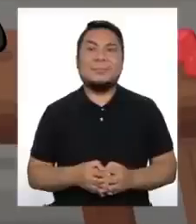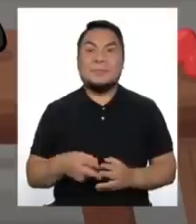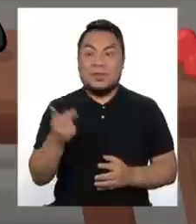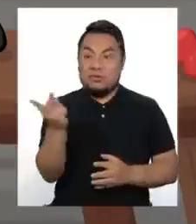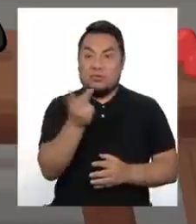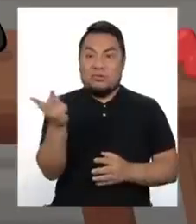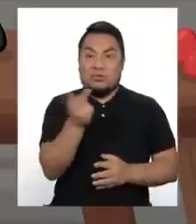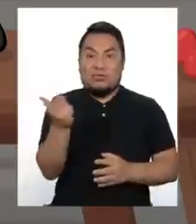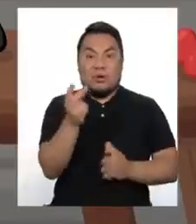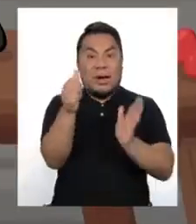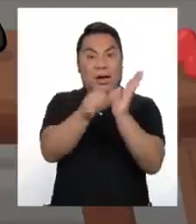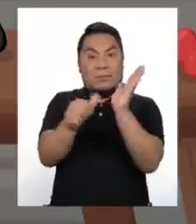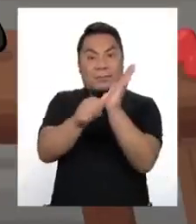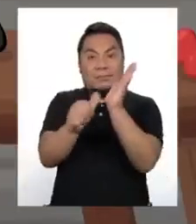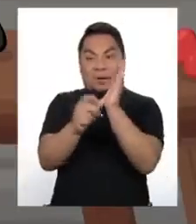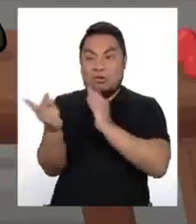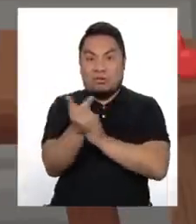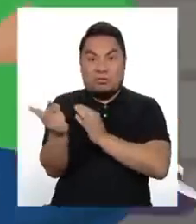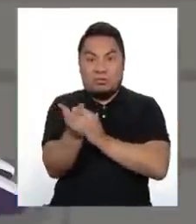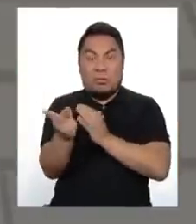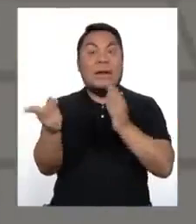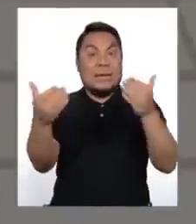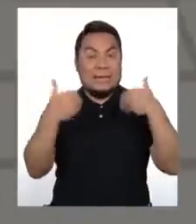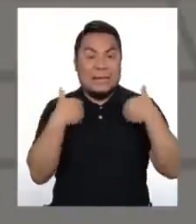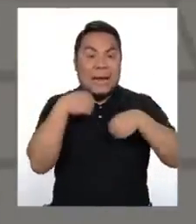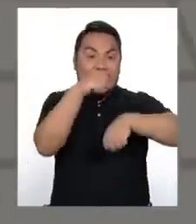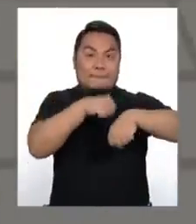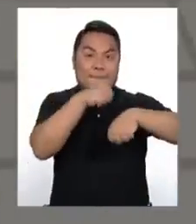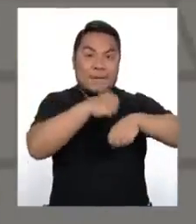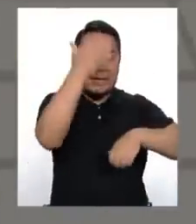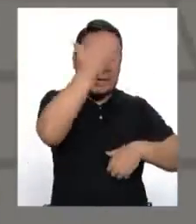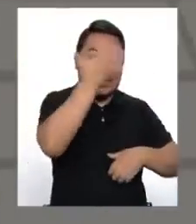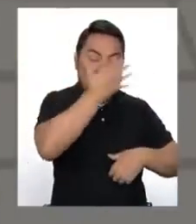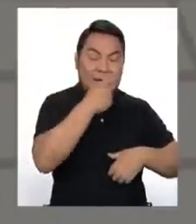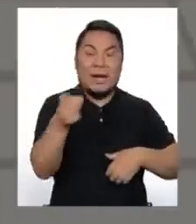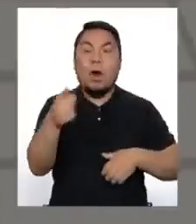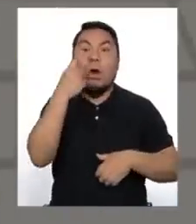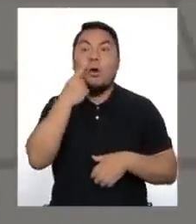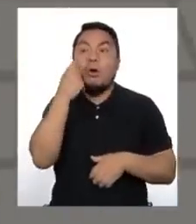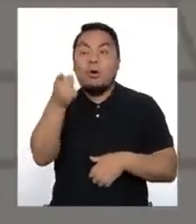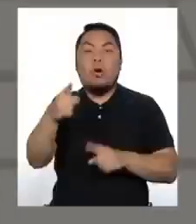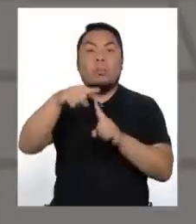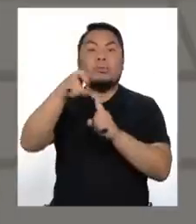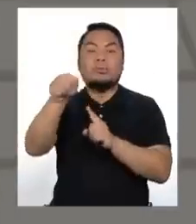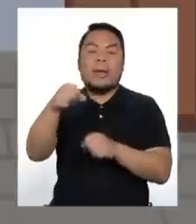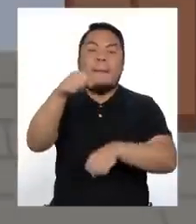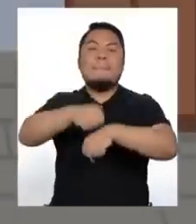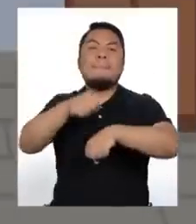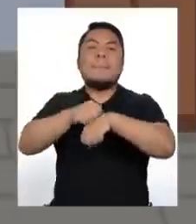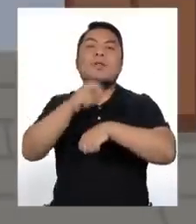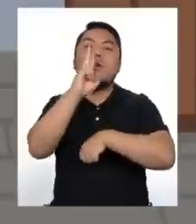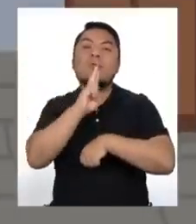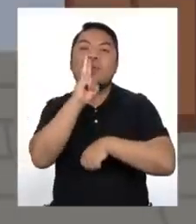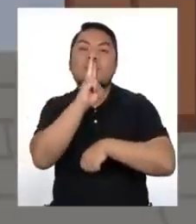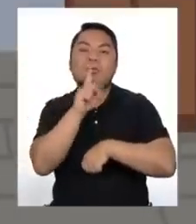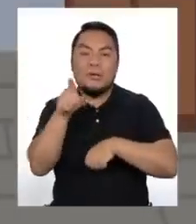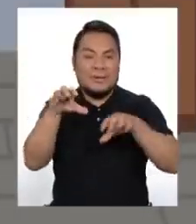Andrea tiene una colección de piedras negras y Tomás una colección de piedras rojas.